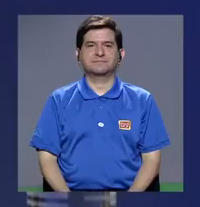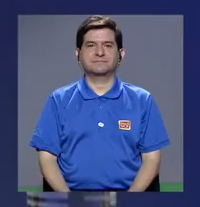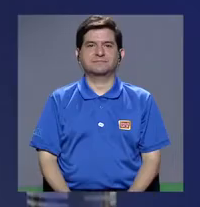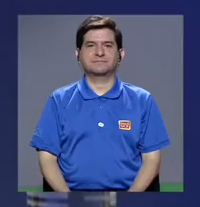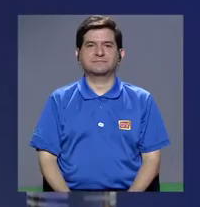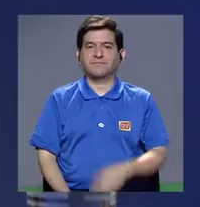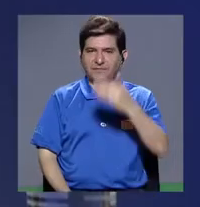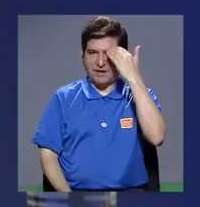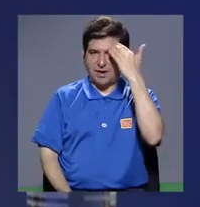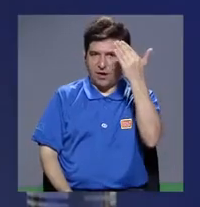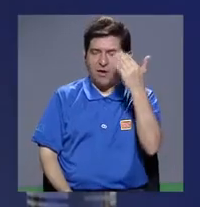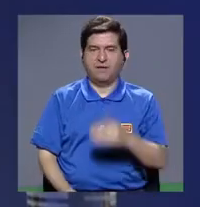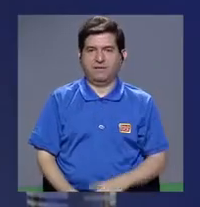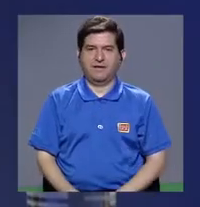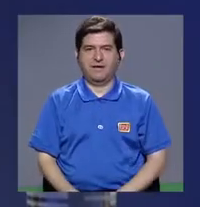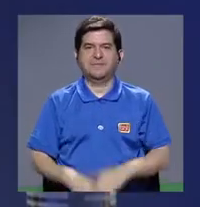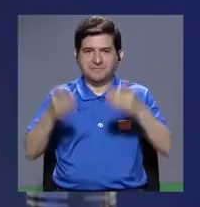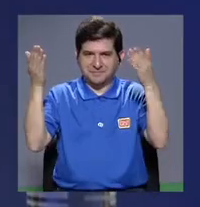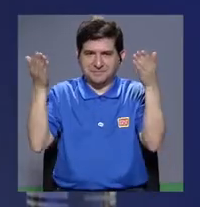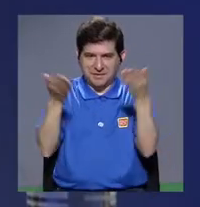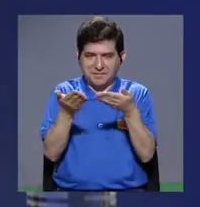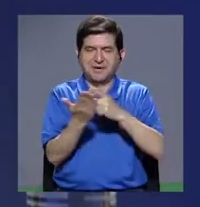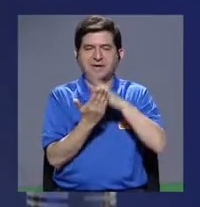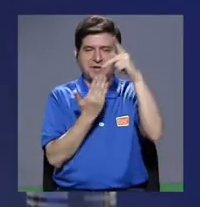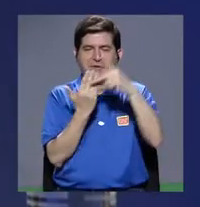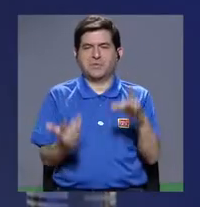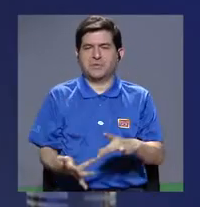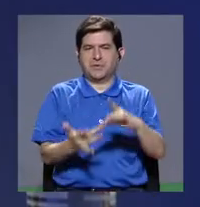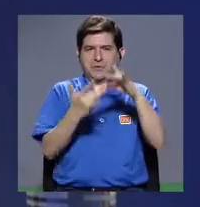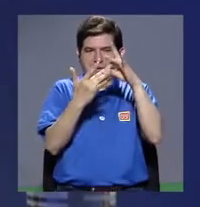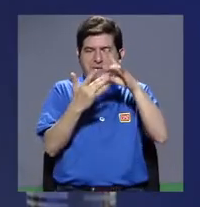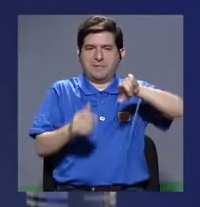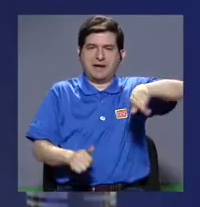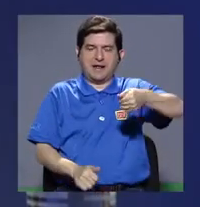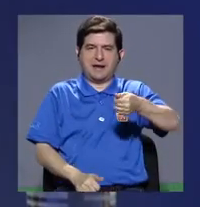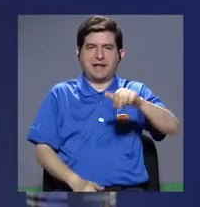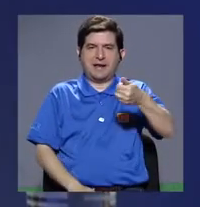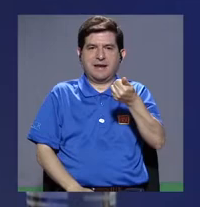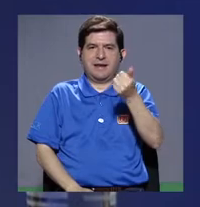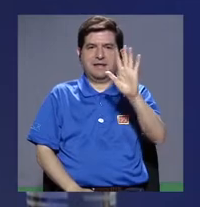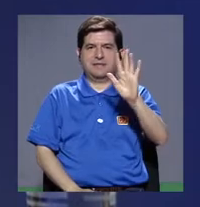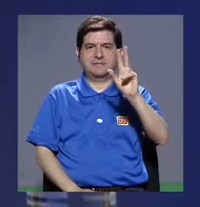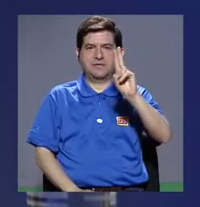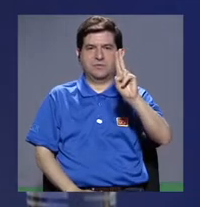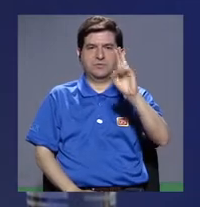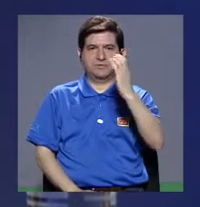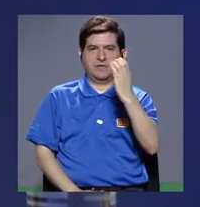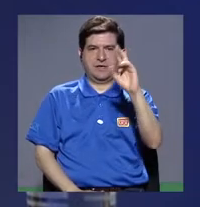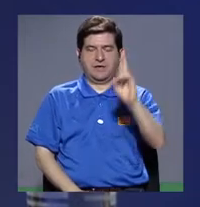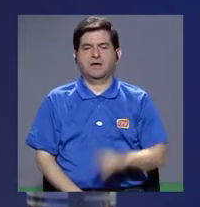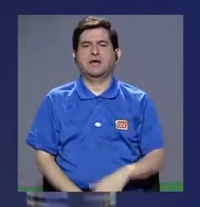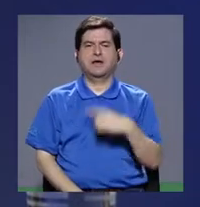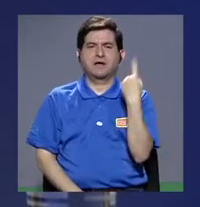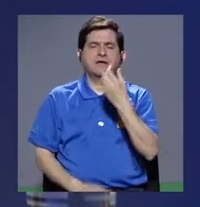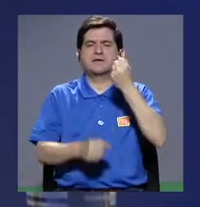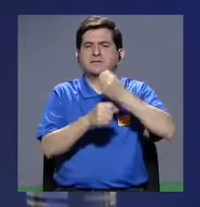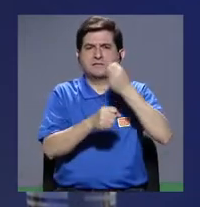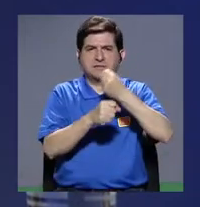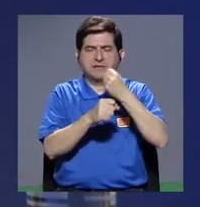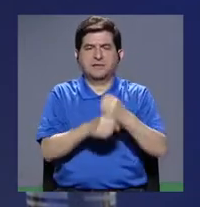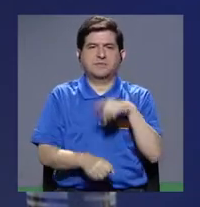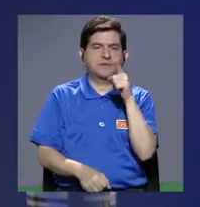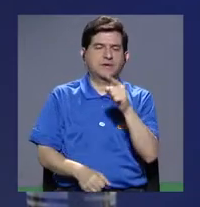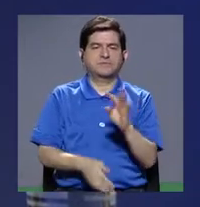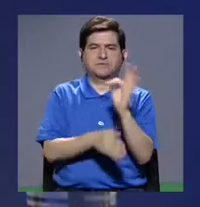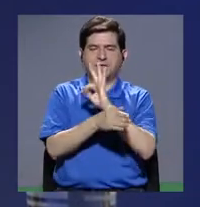hola qué tal bienvenido a un programa especial de canal 15 user en donde siempre trabajamos para hacer